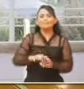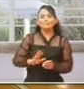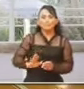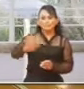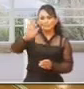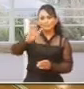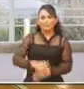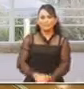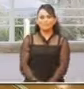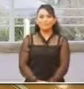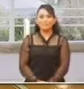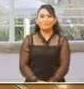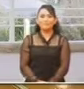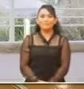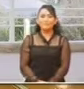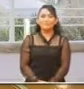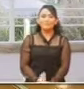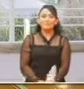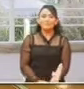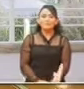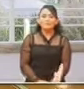manera económica levantando su mano.